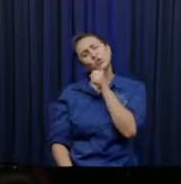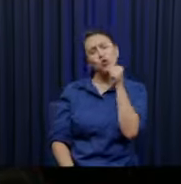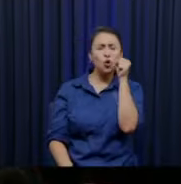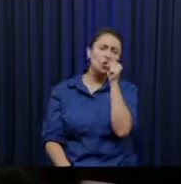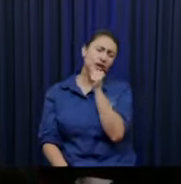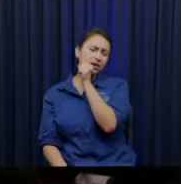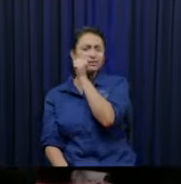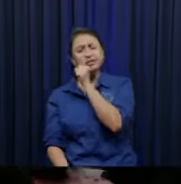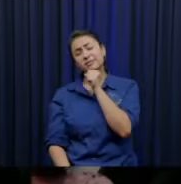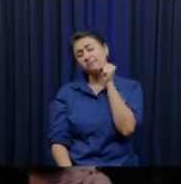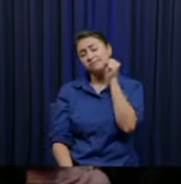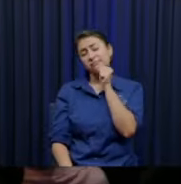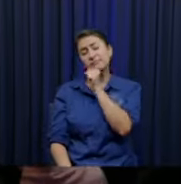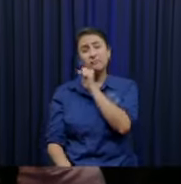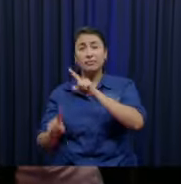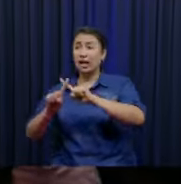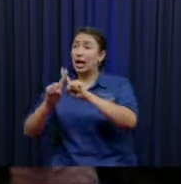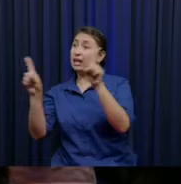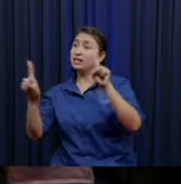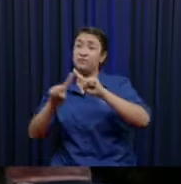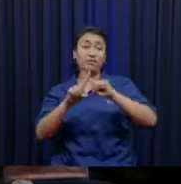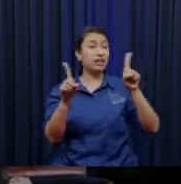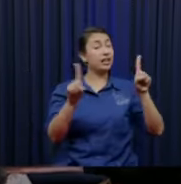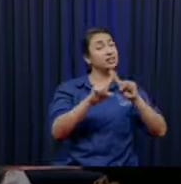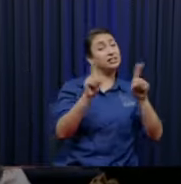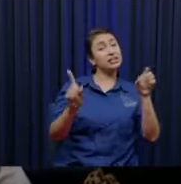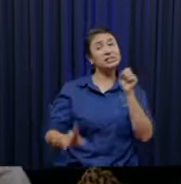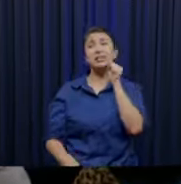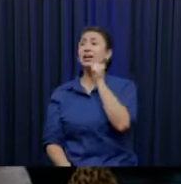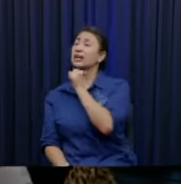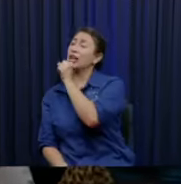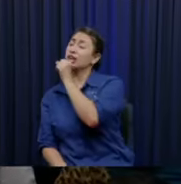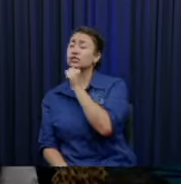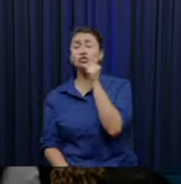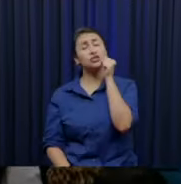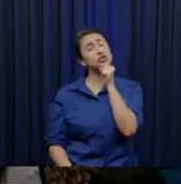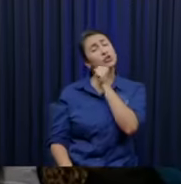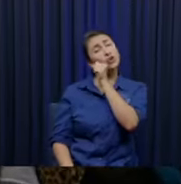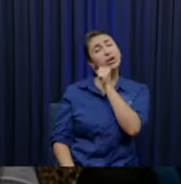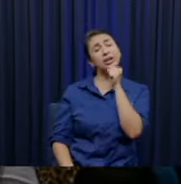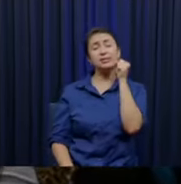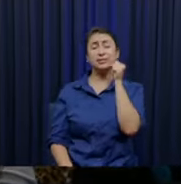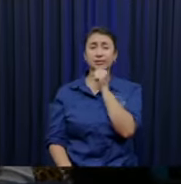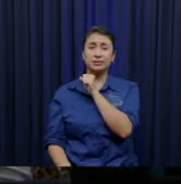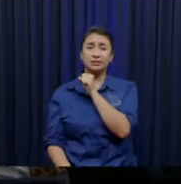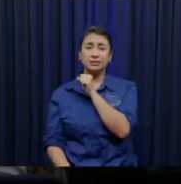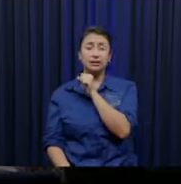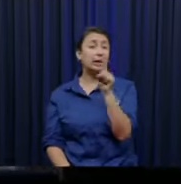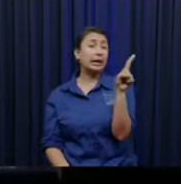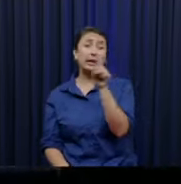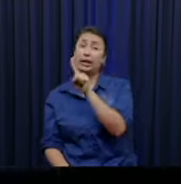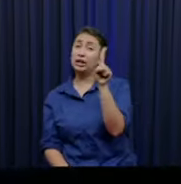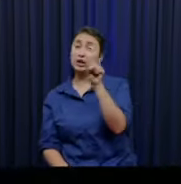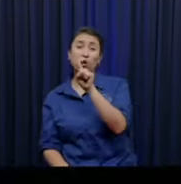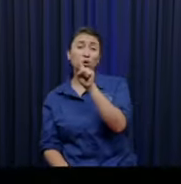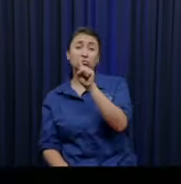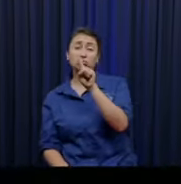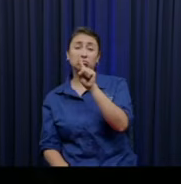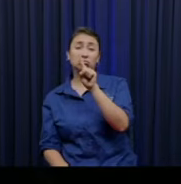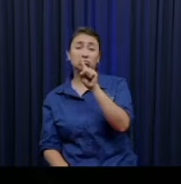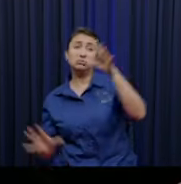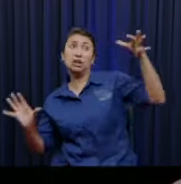Por si los autores me están oyendo, es una ovejita de aquí, es otra ovejita de aquí. Se llama, no soy